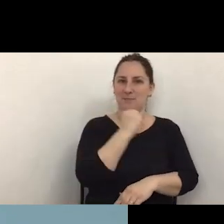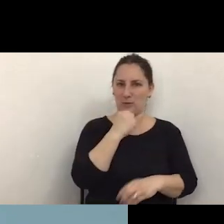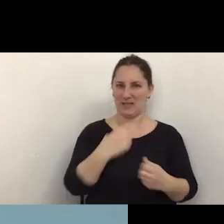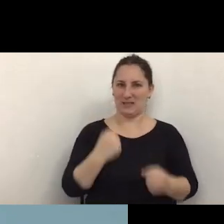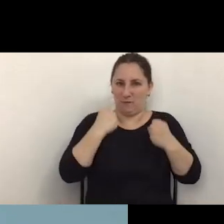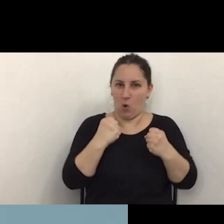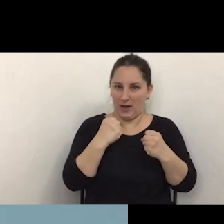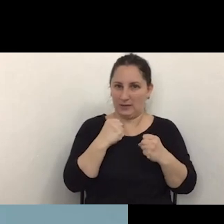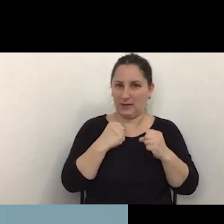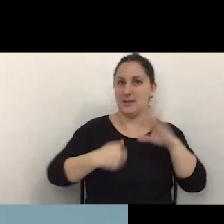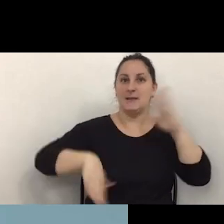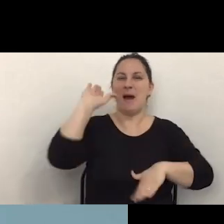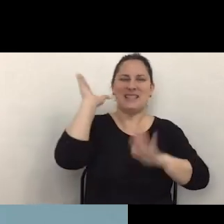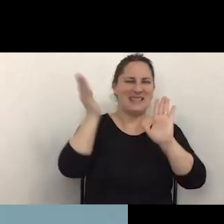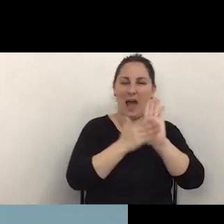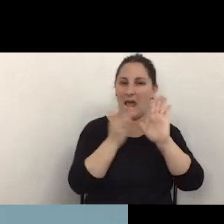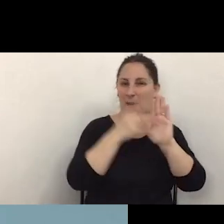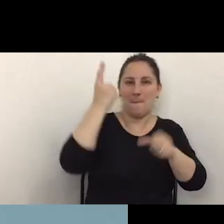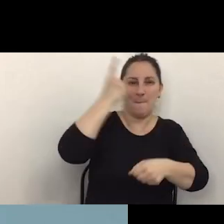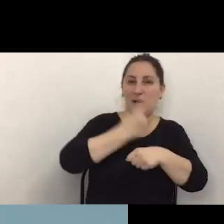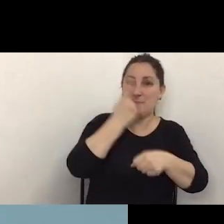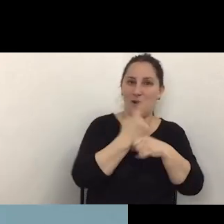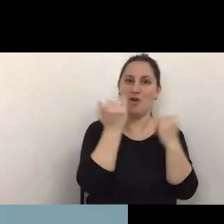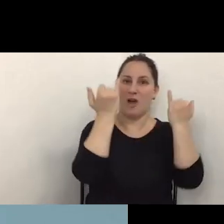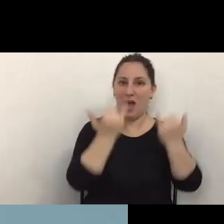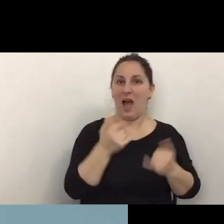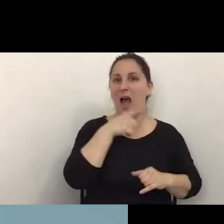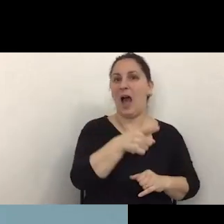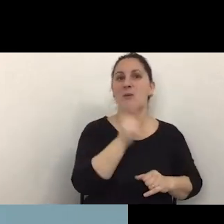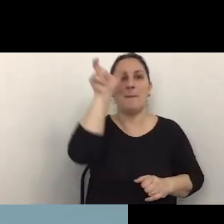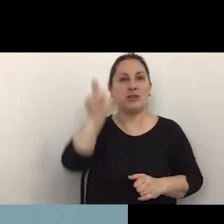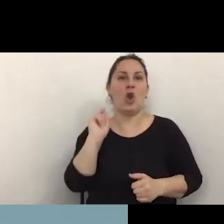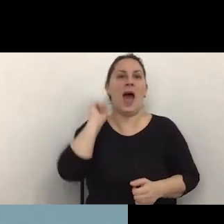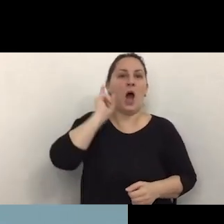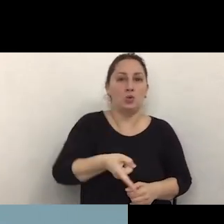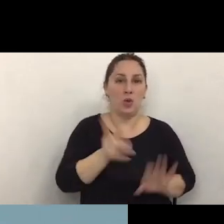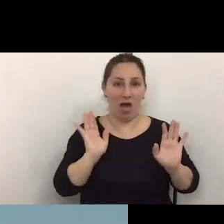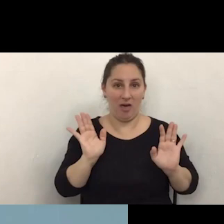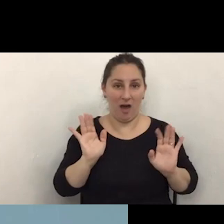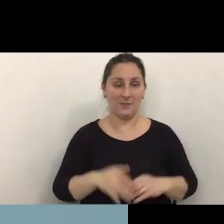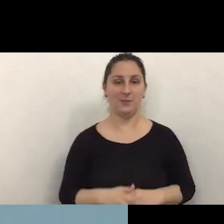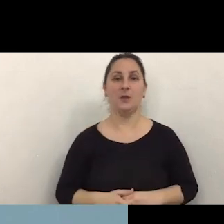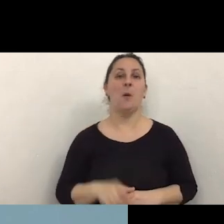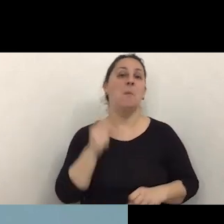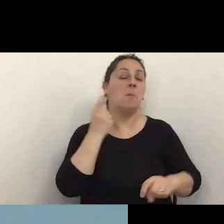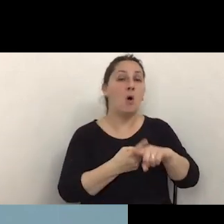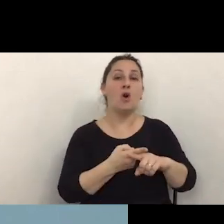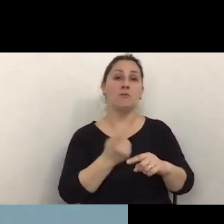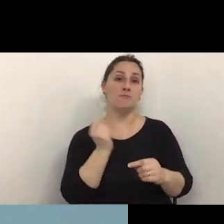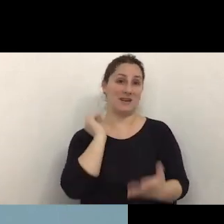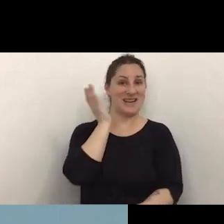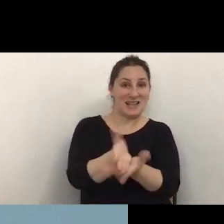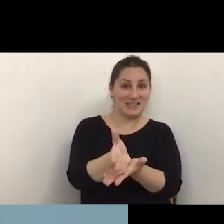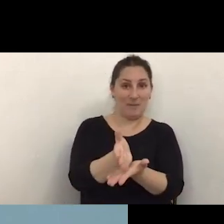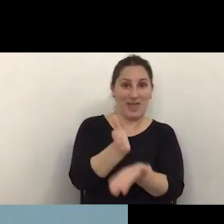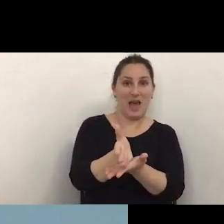las mayores garantías con las que cuenta un imputado por el hecho de que la pena, nosotros